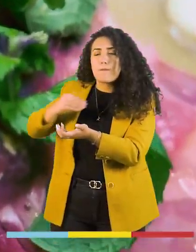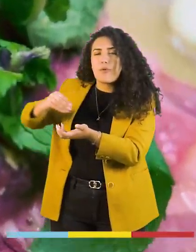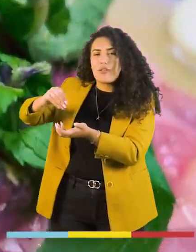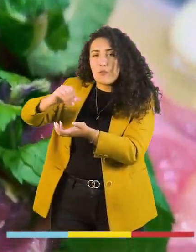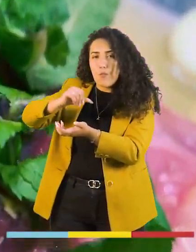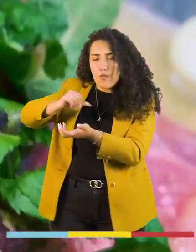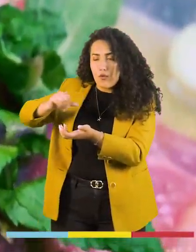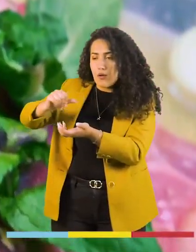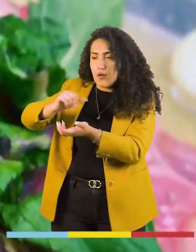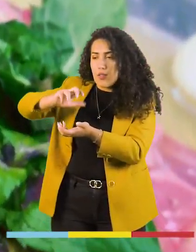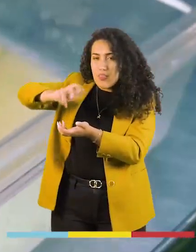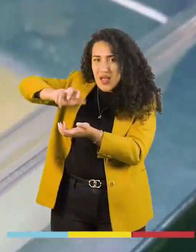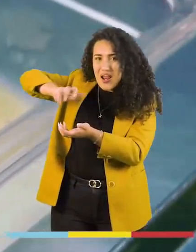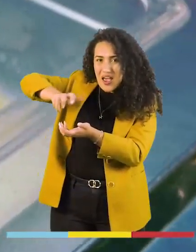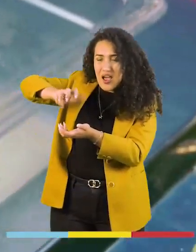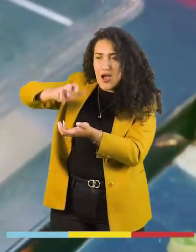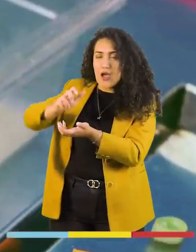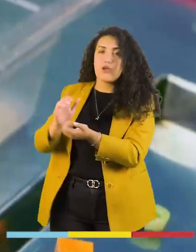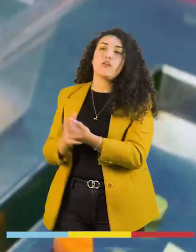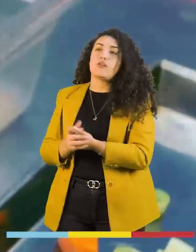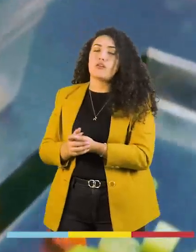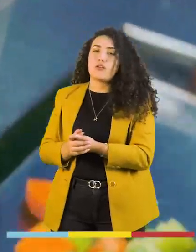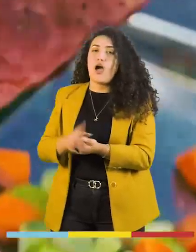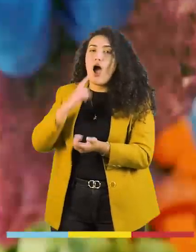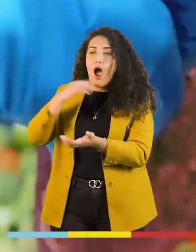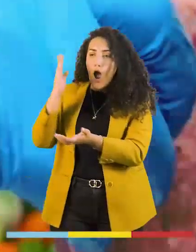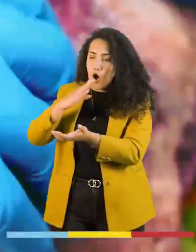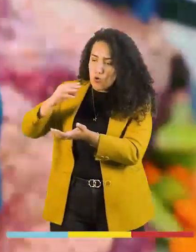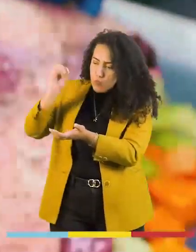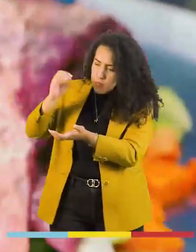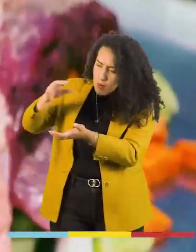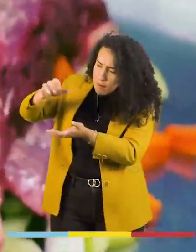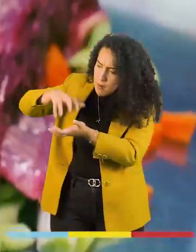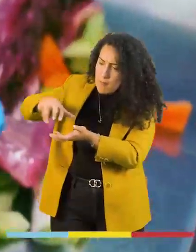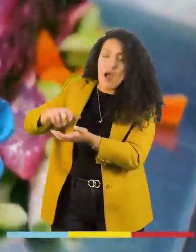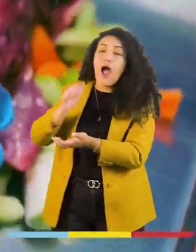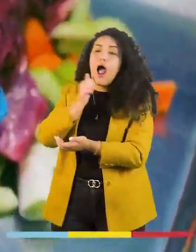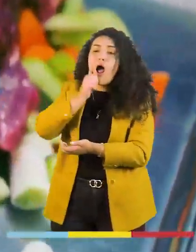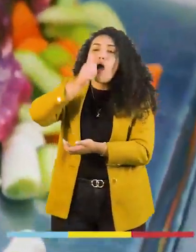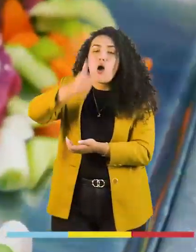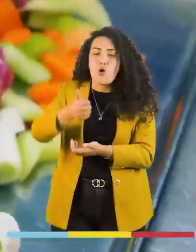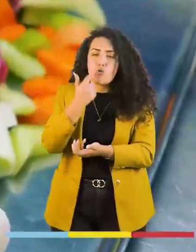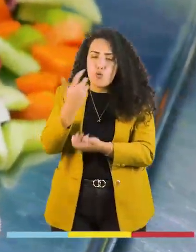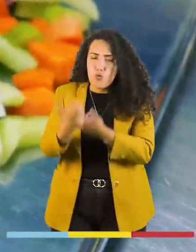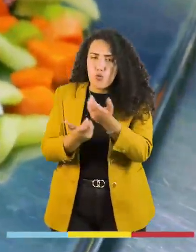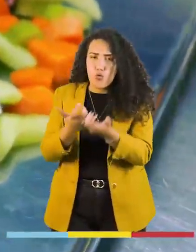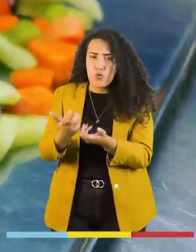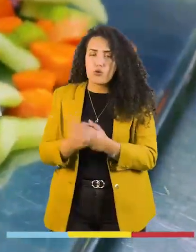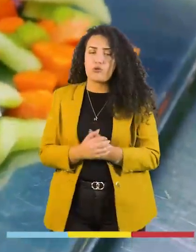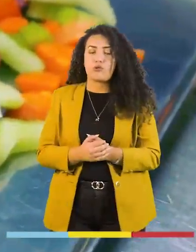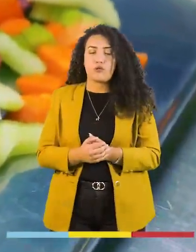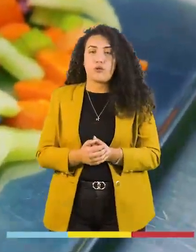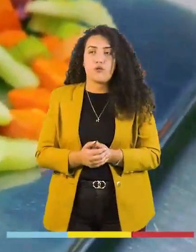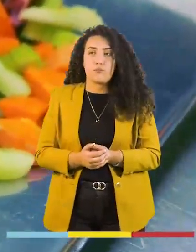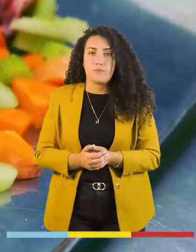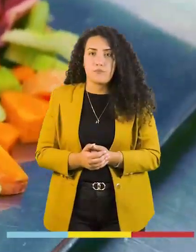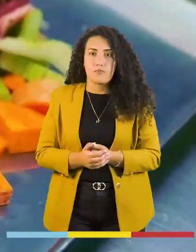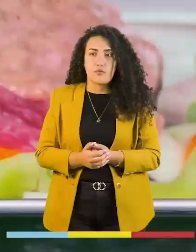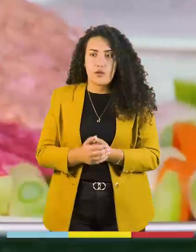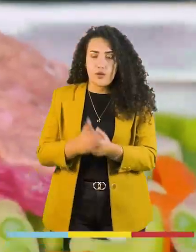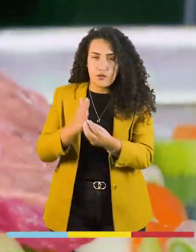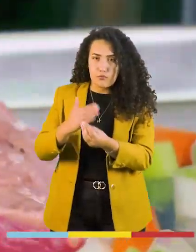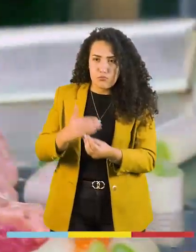de ajo. Al día siguiente lo escurrimos, lo metemos al horno con un mirepoix que se hace con cebolla, zanahoria y